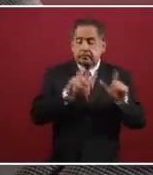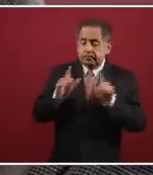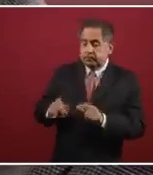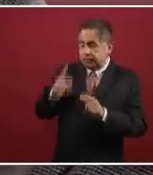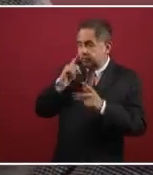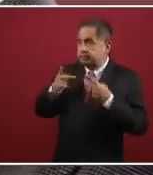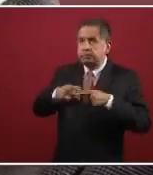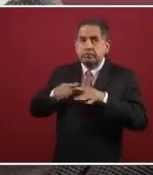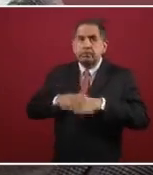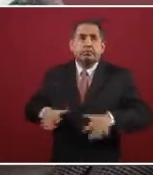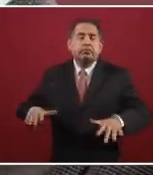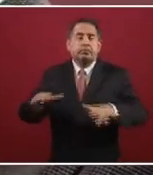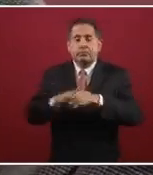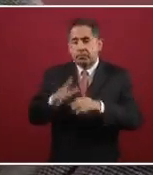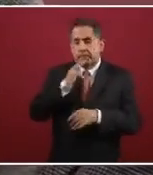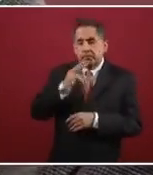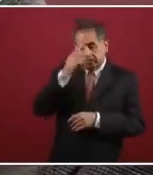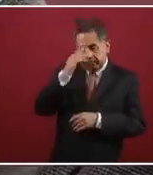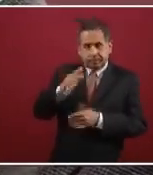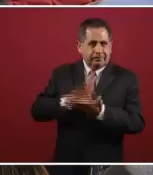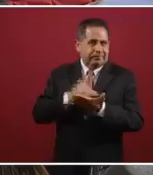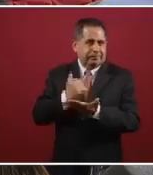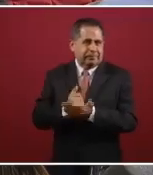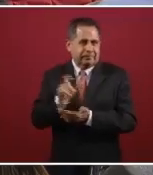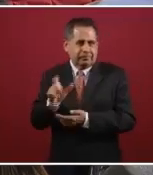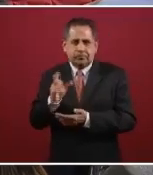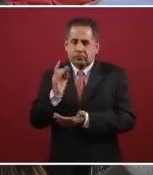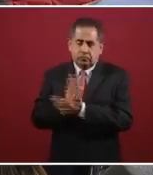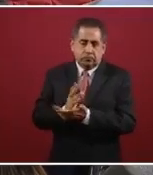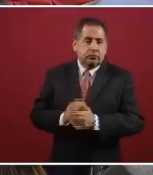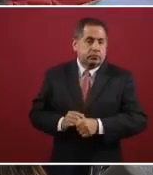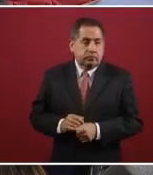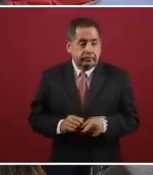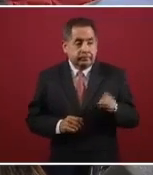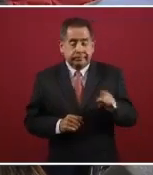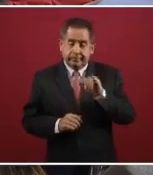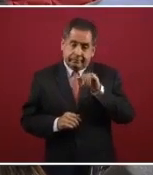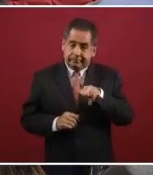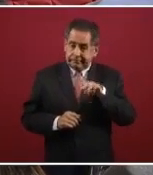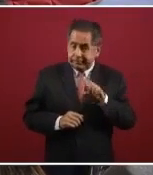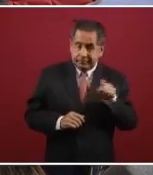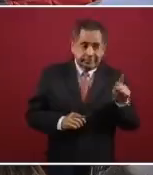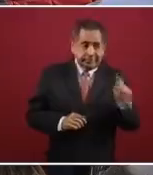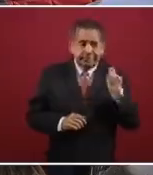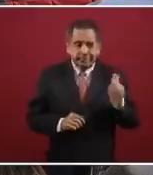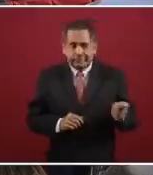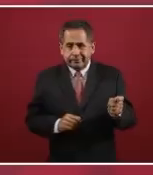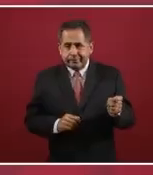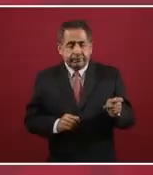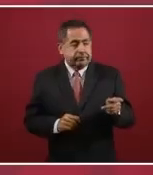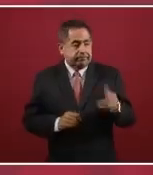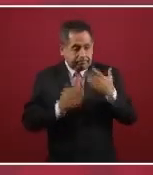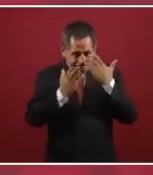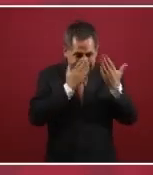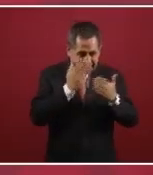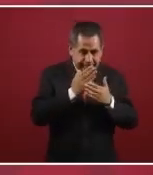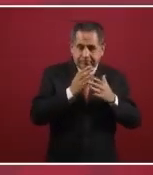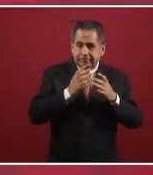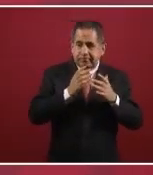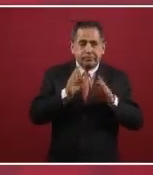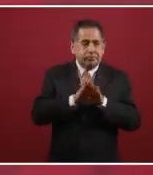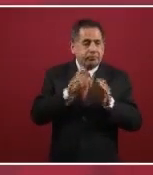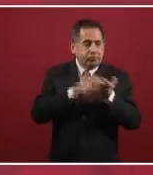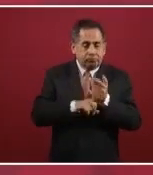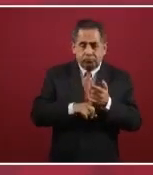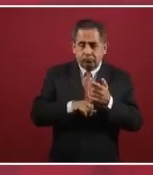identidad en el país. Este trabajo que ha realizado el INE no significa necesariamente que se haga el análisis de